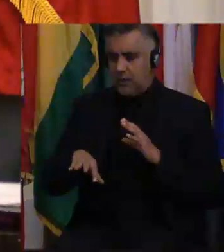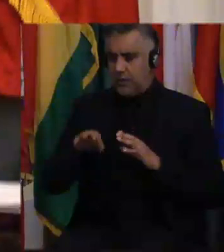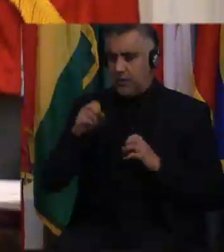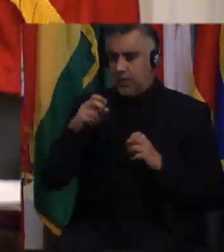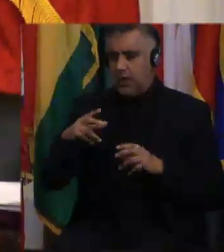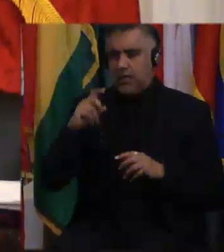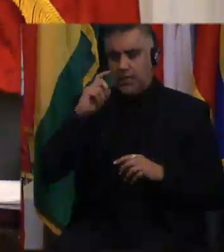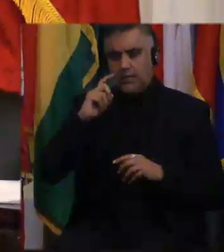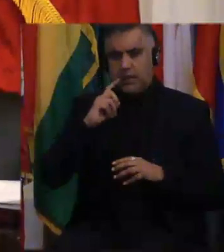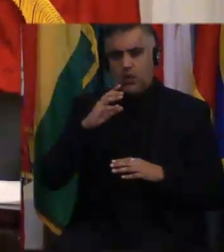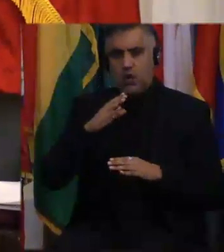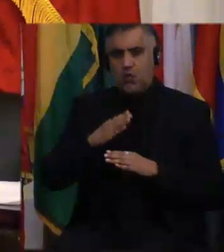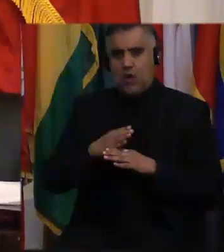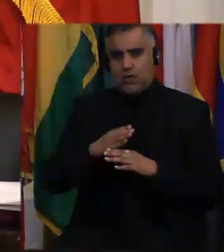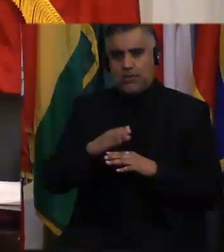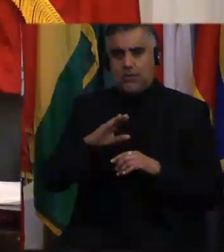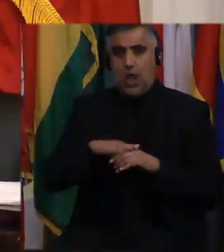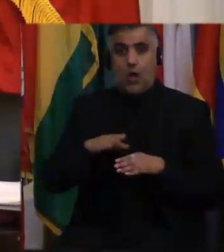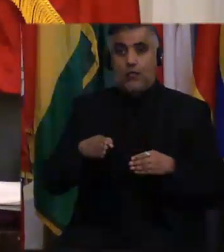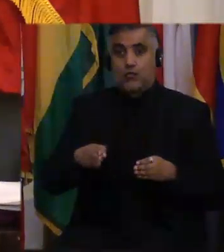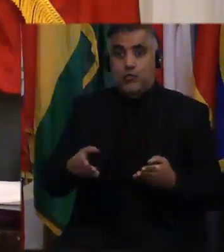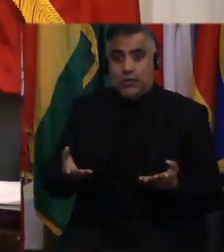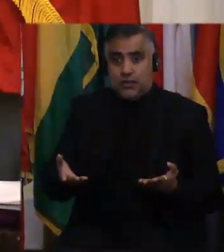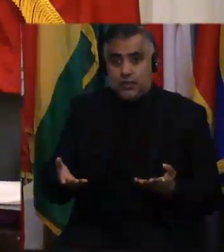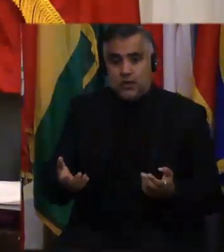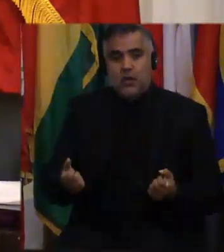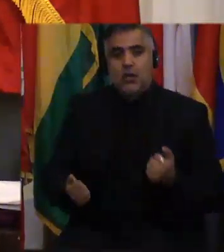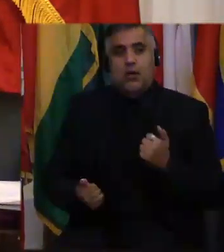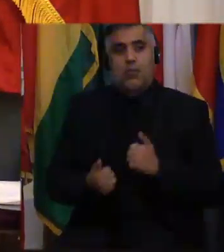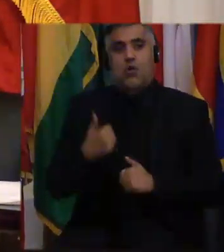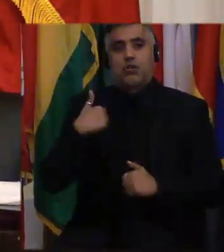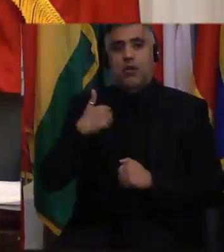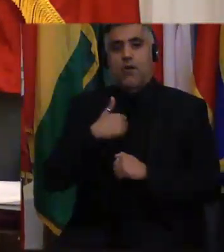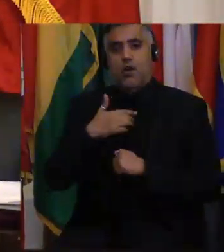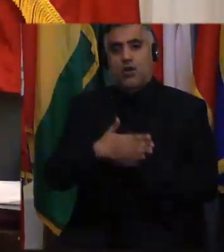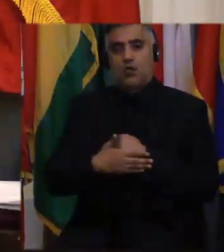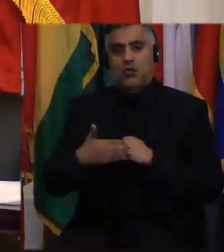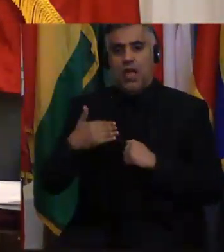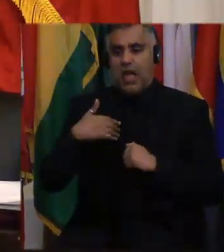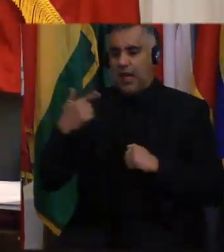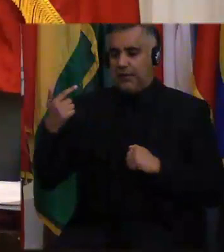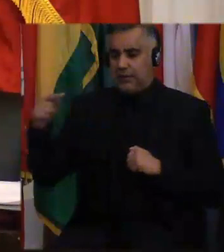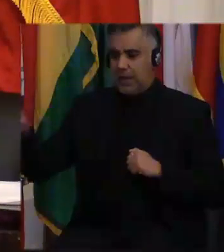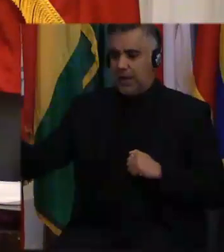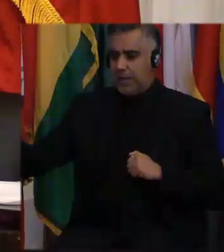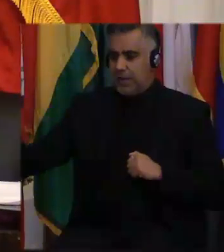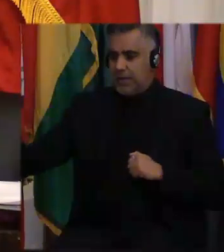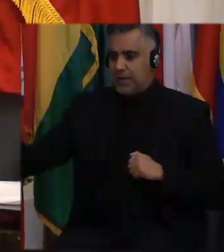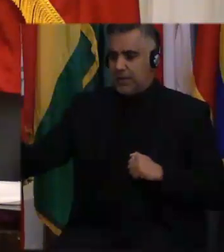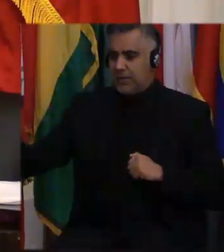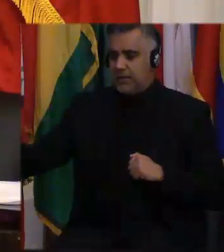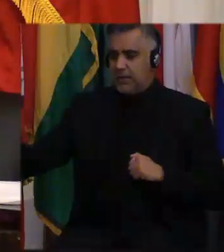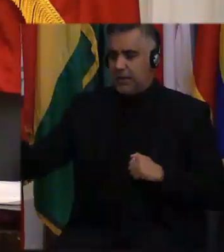sea, la mayoría de nuestros países tienen normas para el hostigamiento sexual cuando sucede en el trabajo